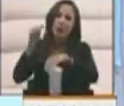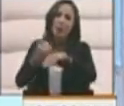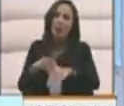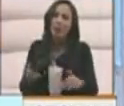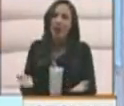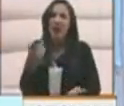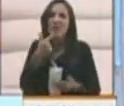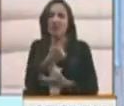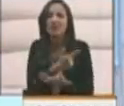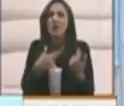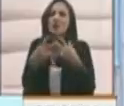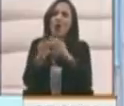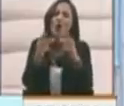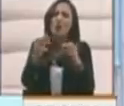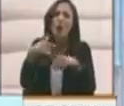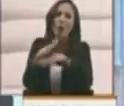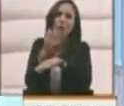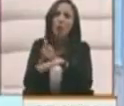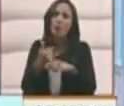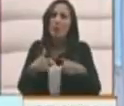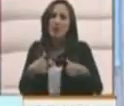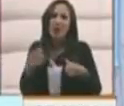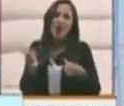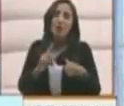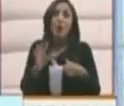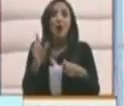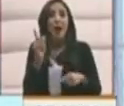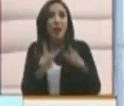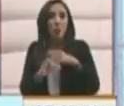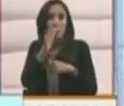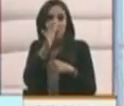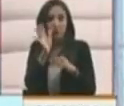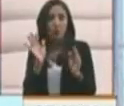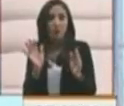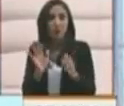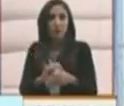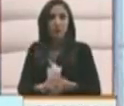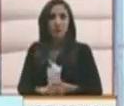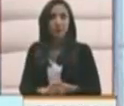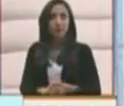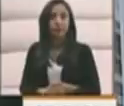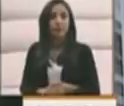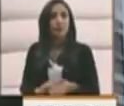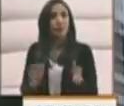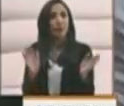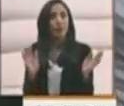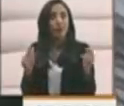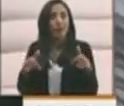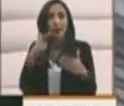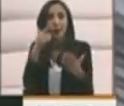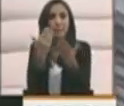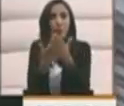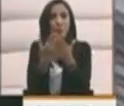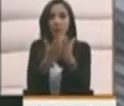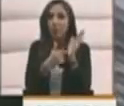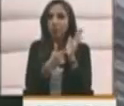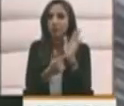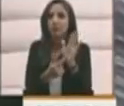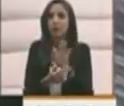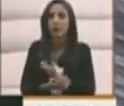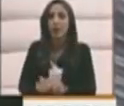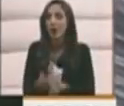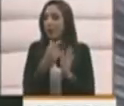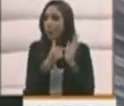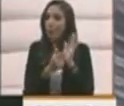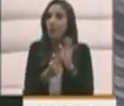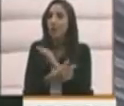relativizar o negar lo ocurrido, o burlarse incluso de lo ocurrido, aquí se están sembrando las bases para la